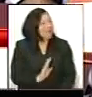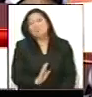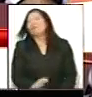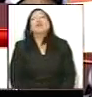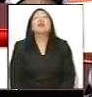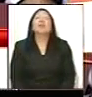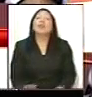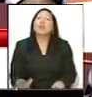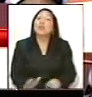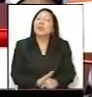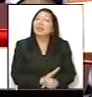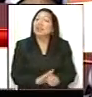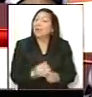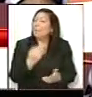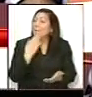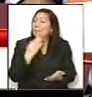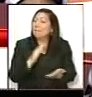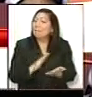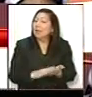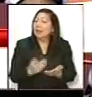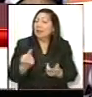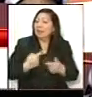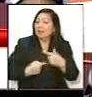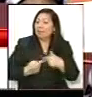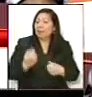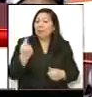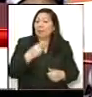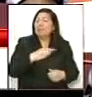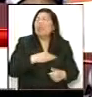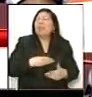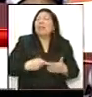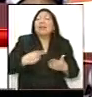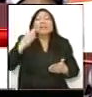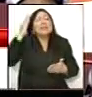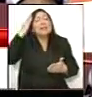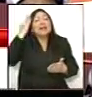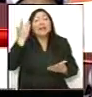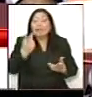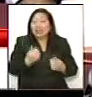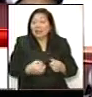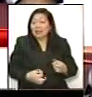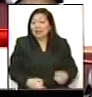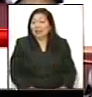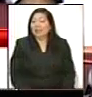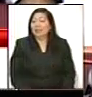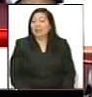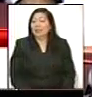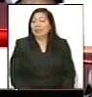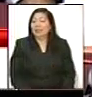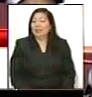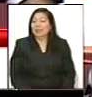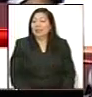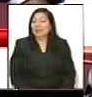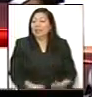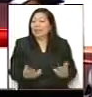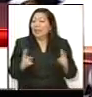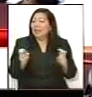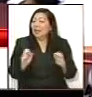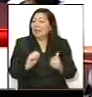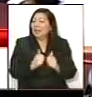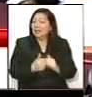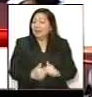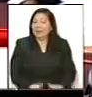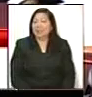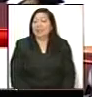veo totalmente inoficioso que venga el Premier. ¿Qué sabe el Premier finalmente, disculpen, de estos temas de